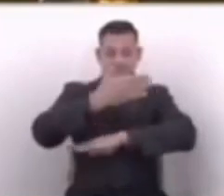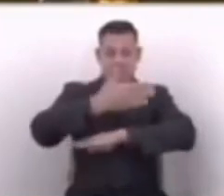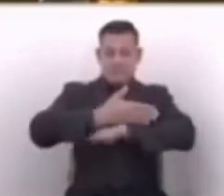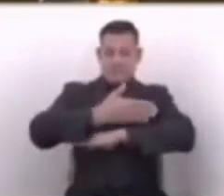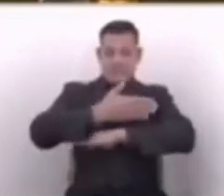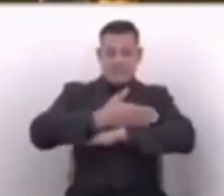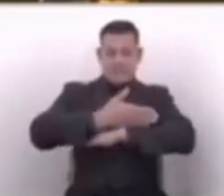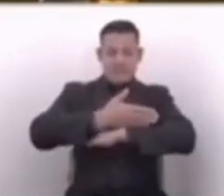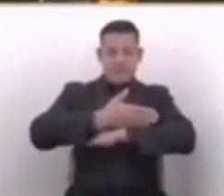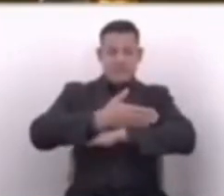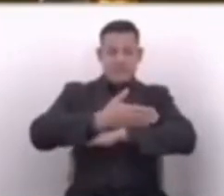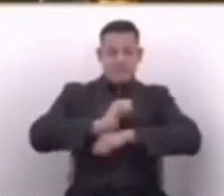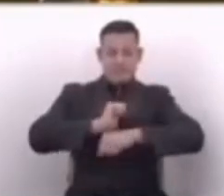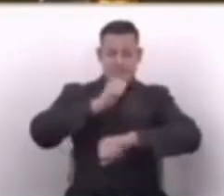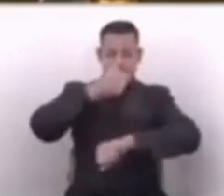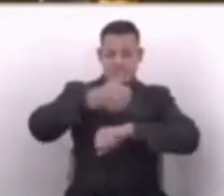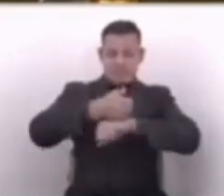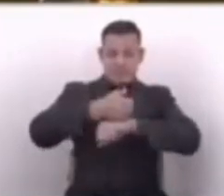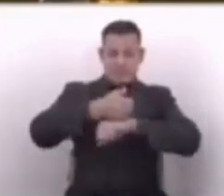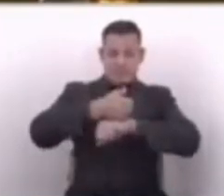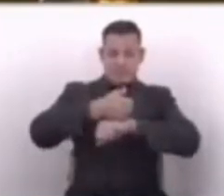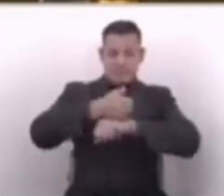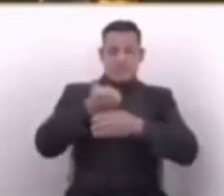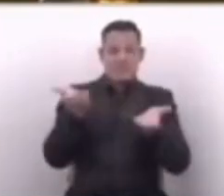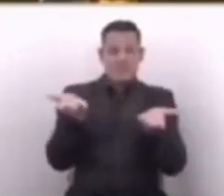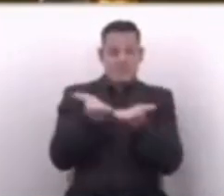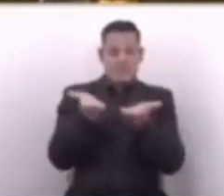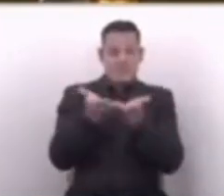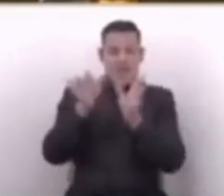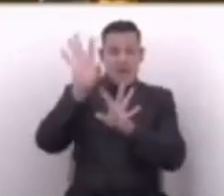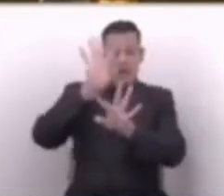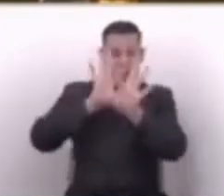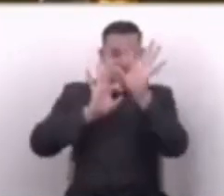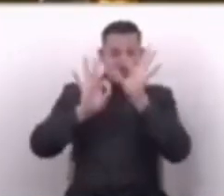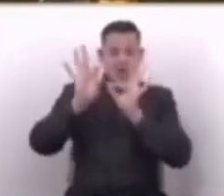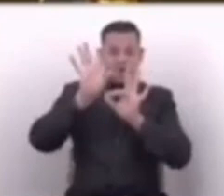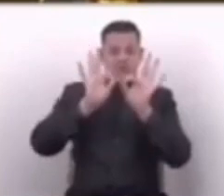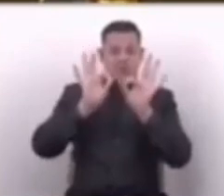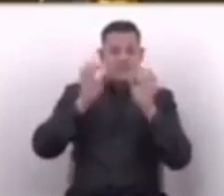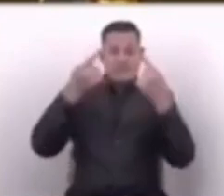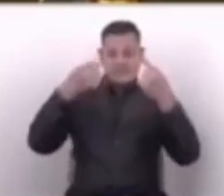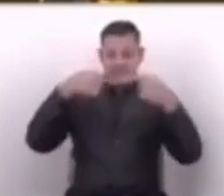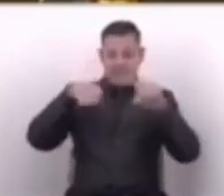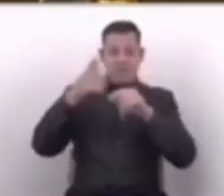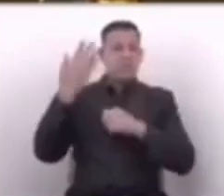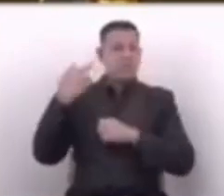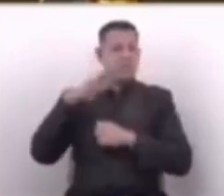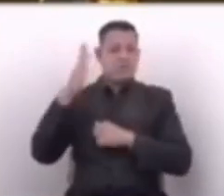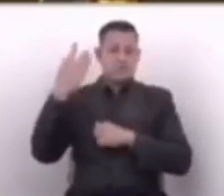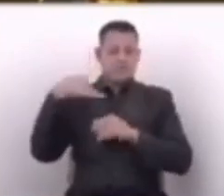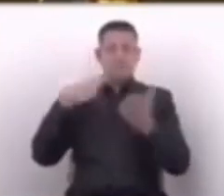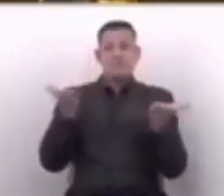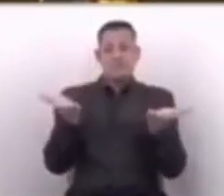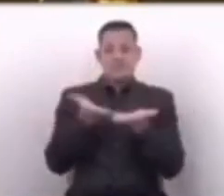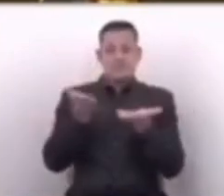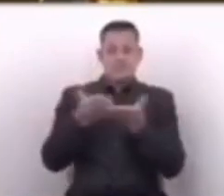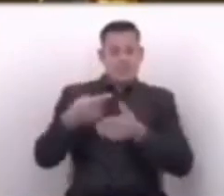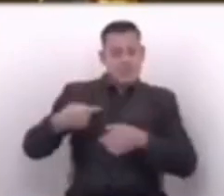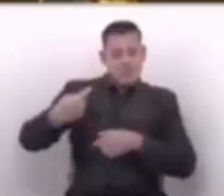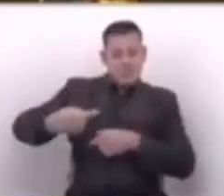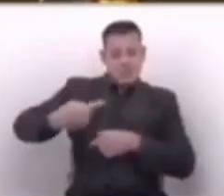de bloqueo que les estuvieron haciendo, algo que siempre estaban acostumbrados a hacer cuando